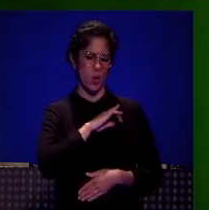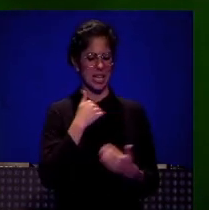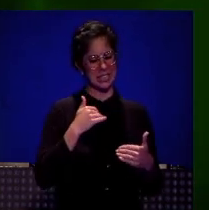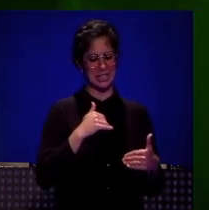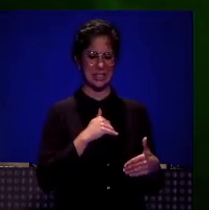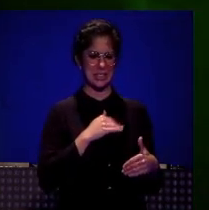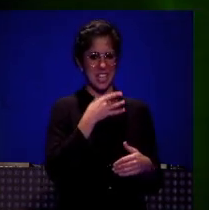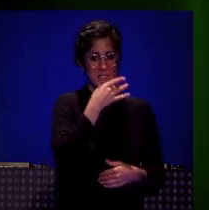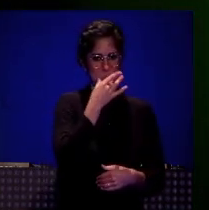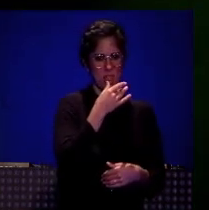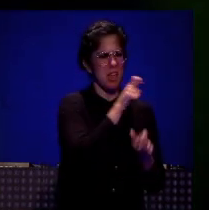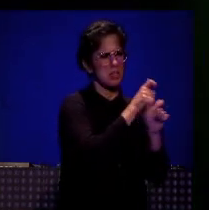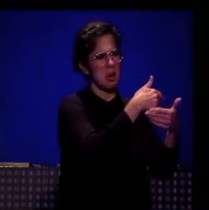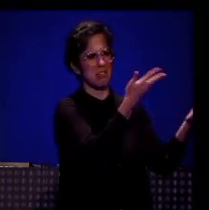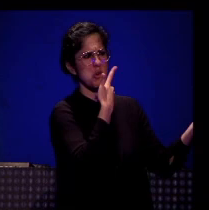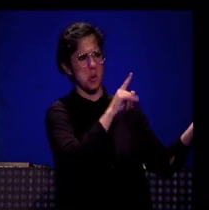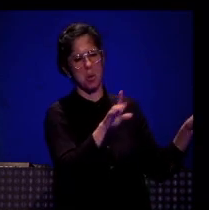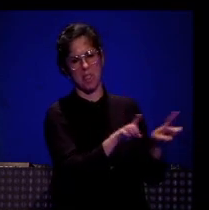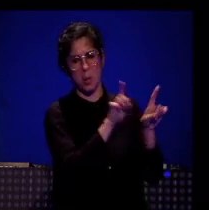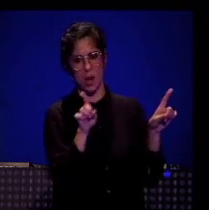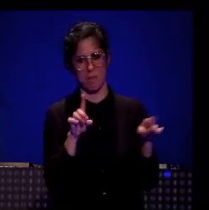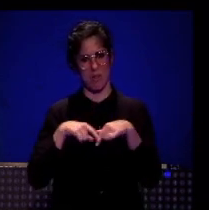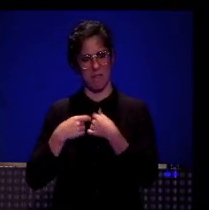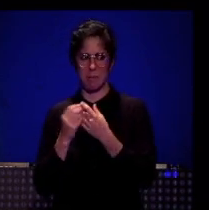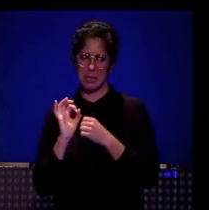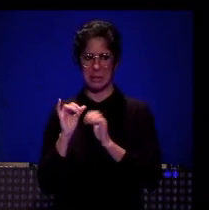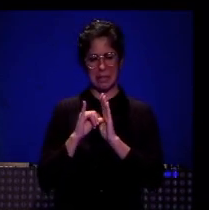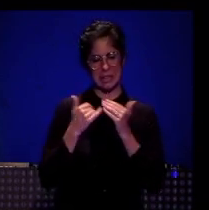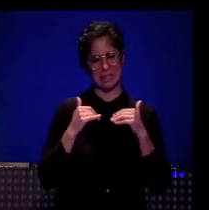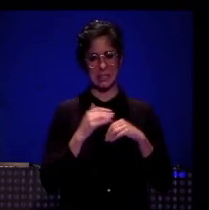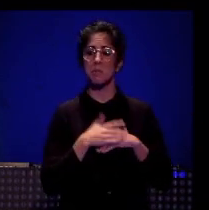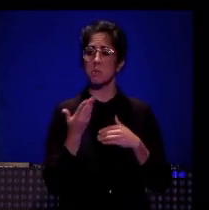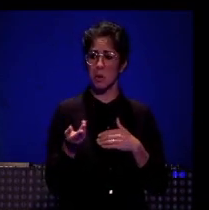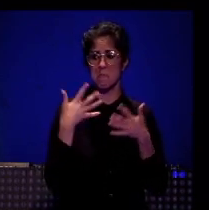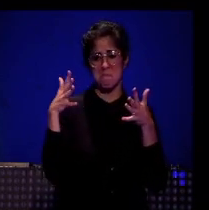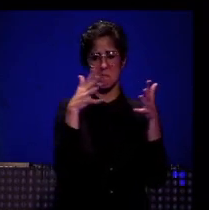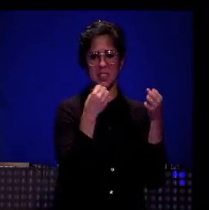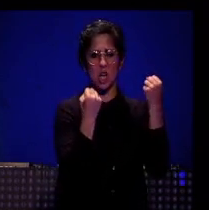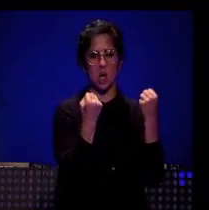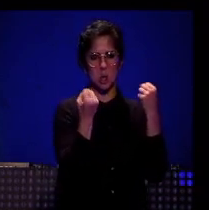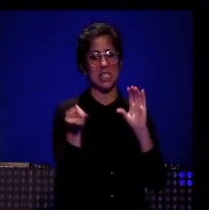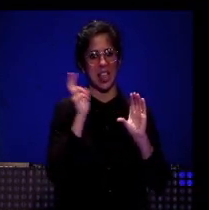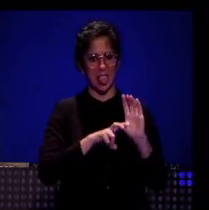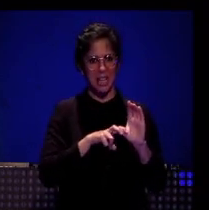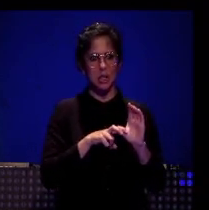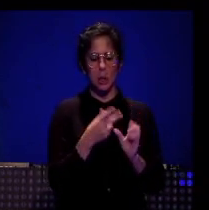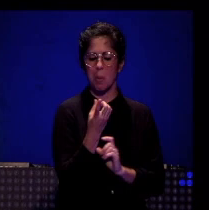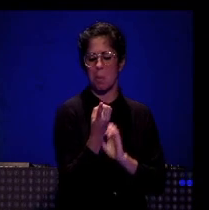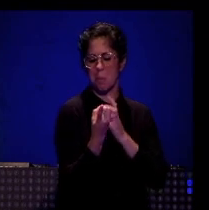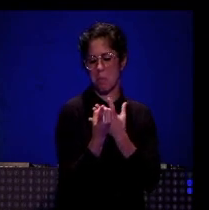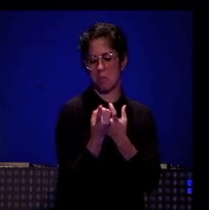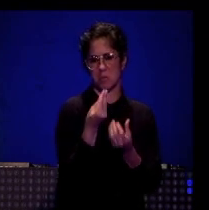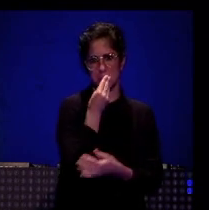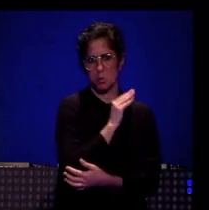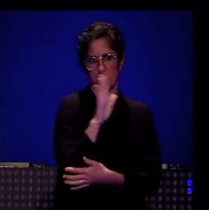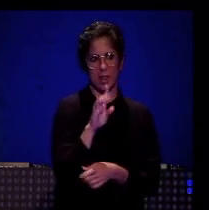escuche escuche nadie por el coche en un sitio de categoría muy buen acústica se evita luego los ecos y es como puede ser un pequeño refugio que no